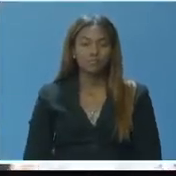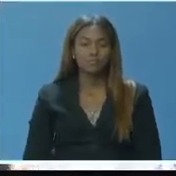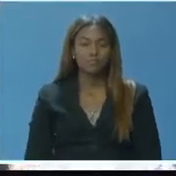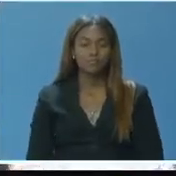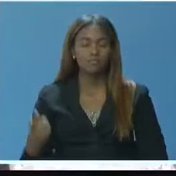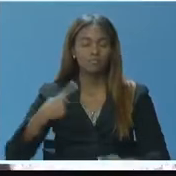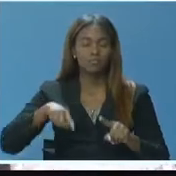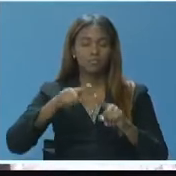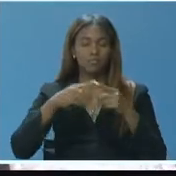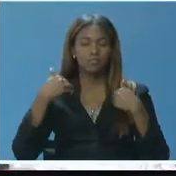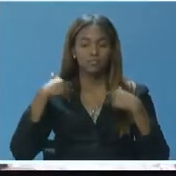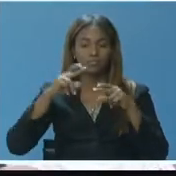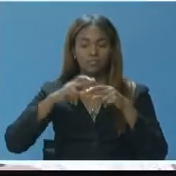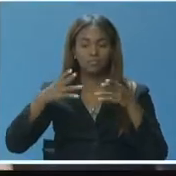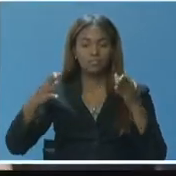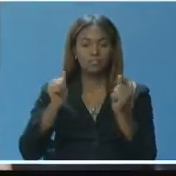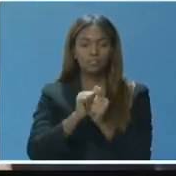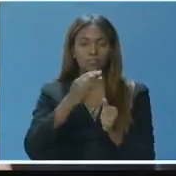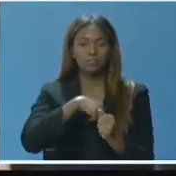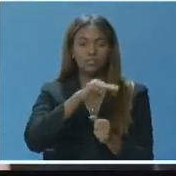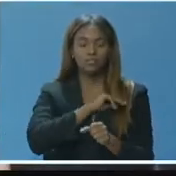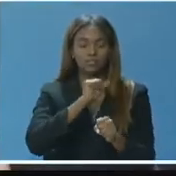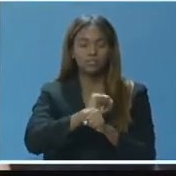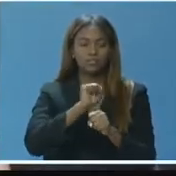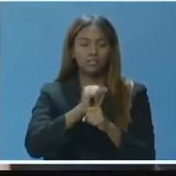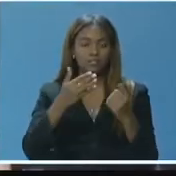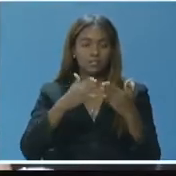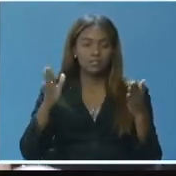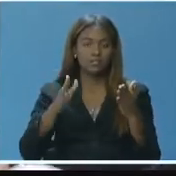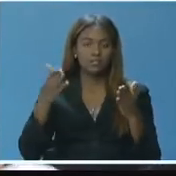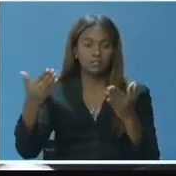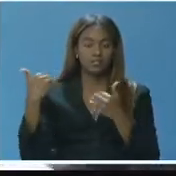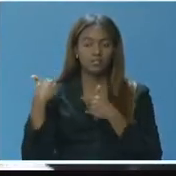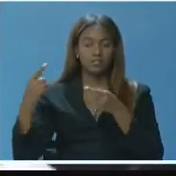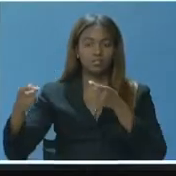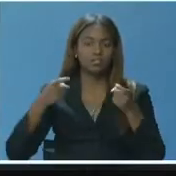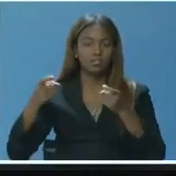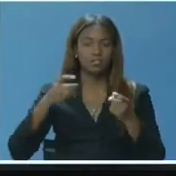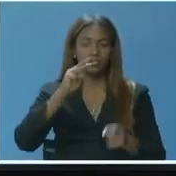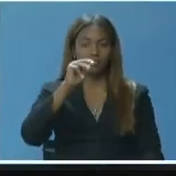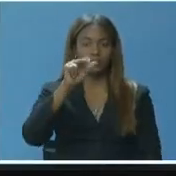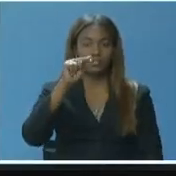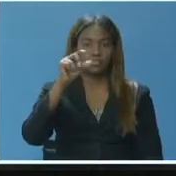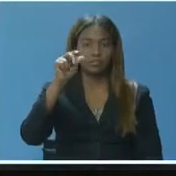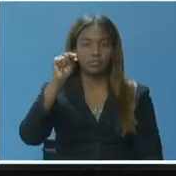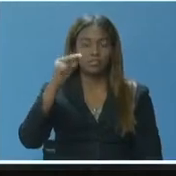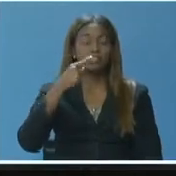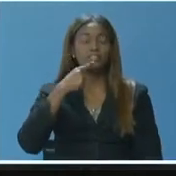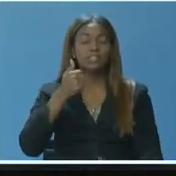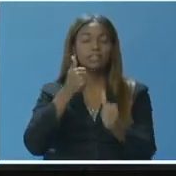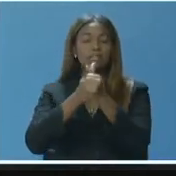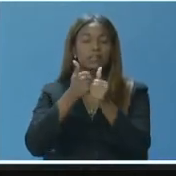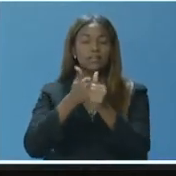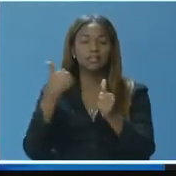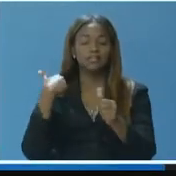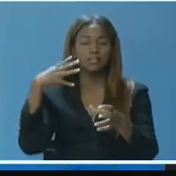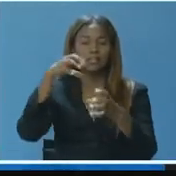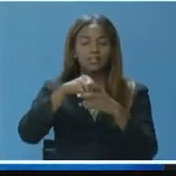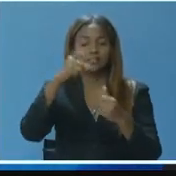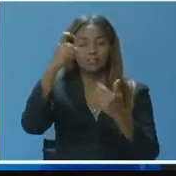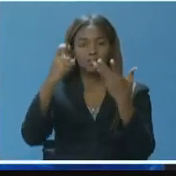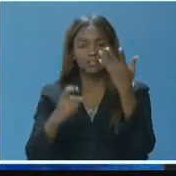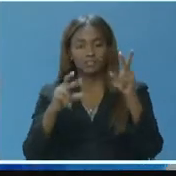un encuentro con el ministro de Obras Públicas, la procuradora Miriam Germán Brito detalló que el mismo forma parte de una serie